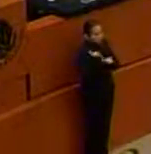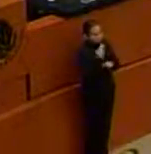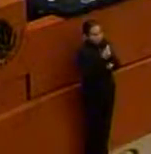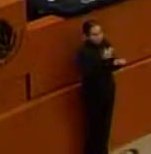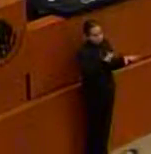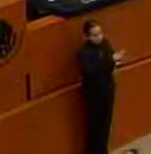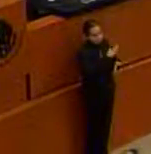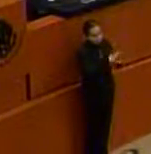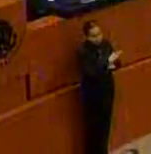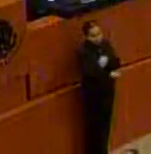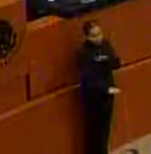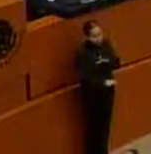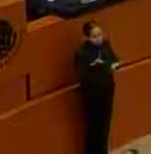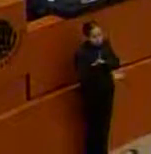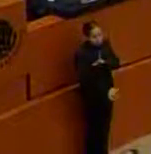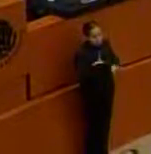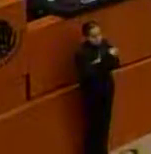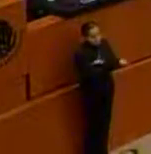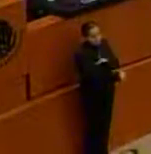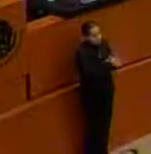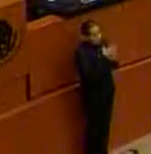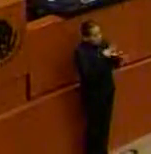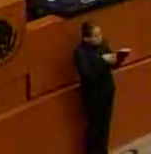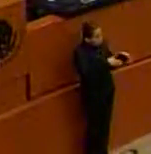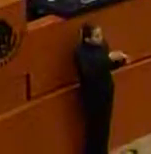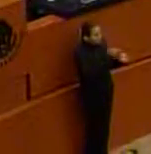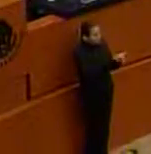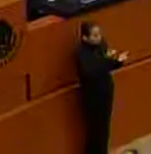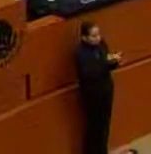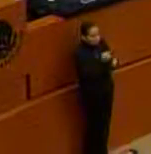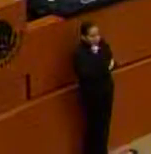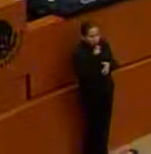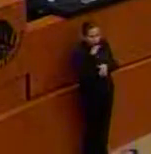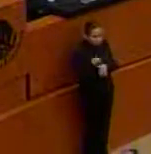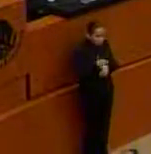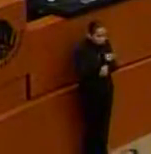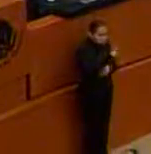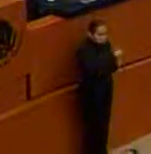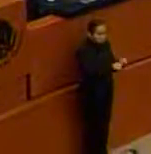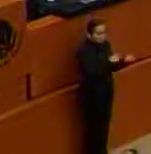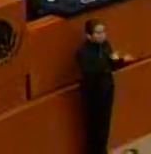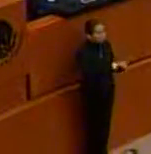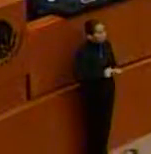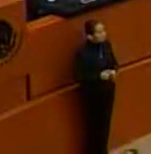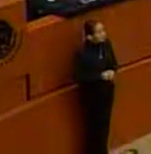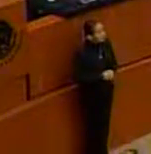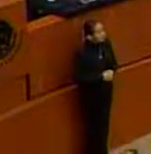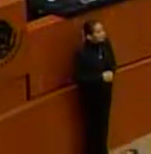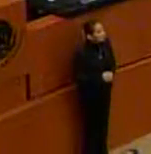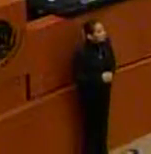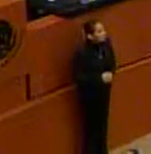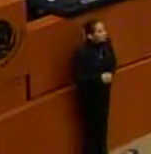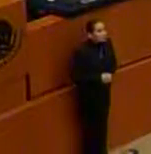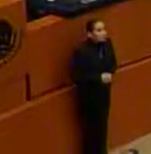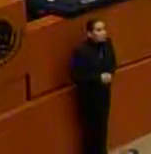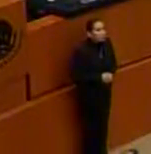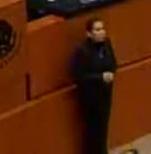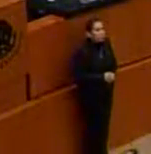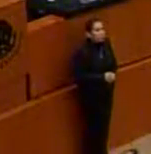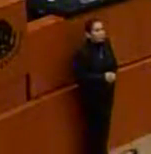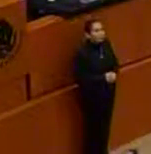son necesarias reformas fundamentales en las políticas económicas, pero también en las políticas sociales.